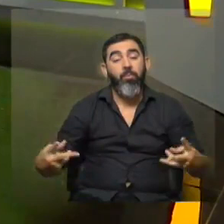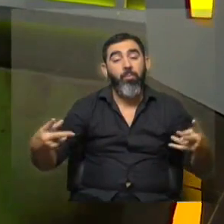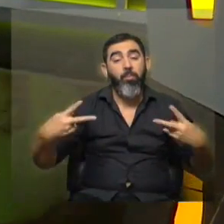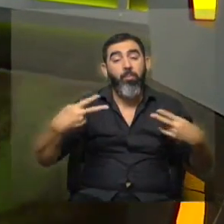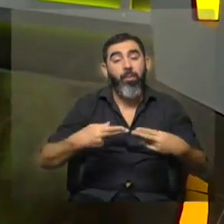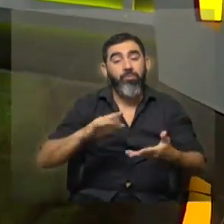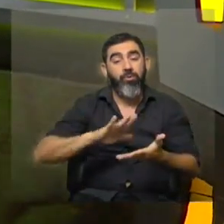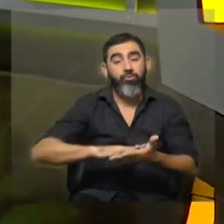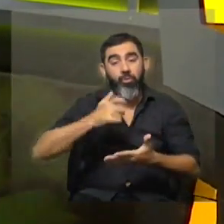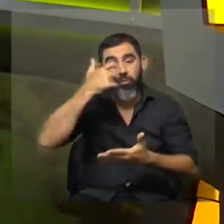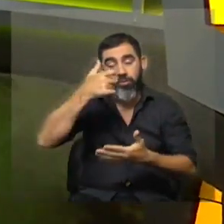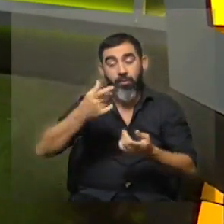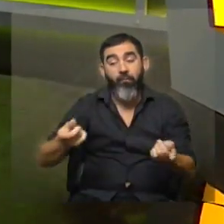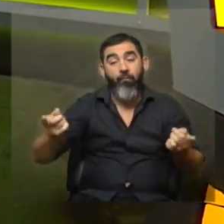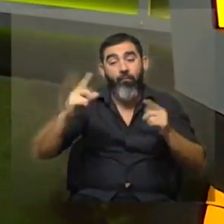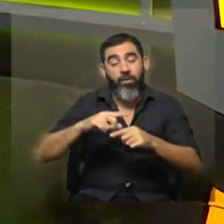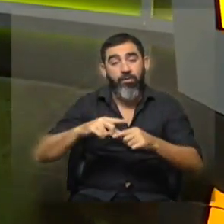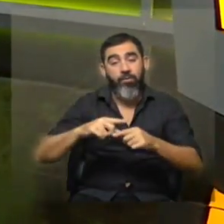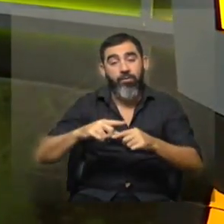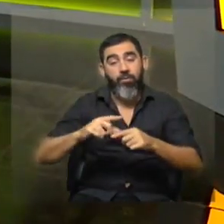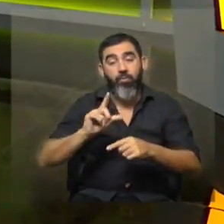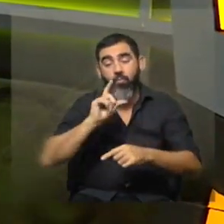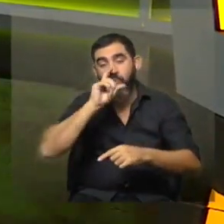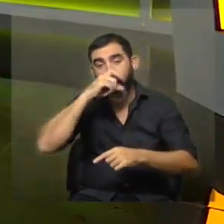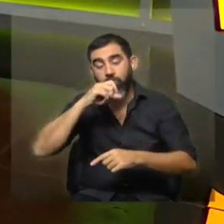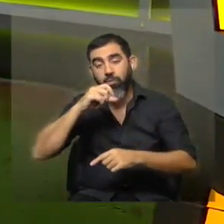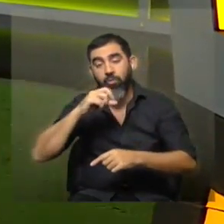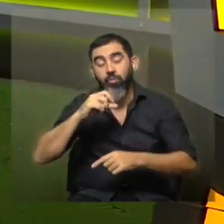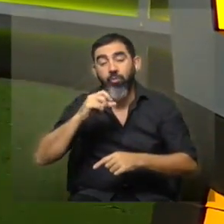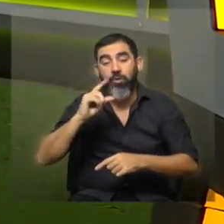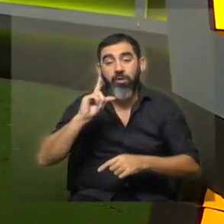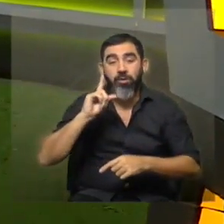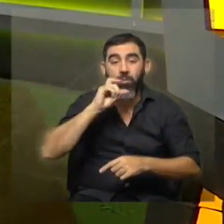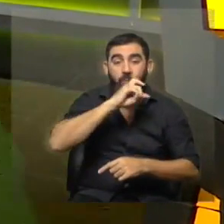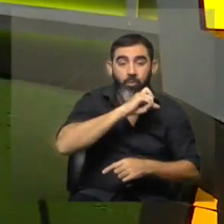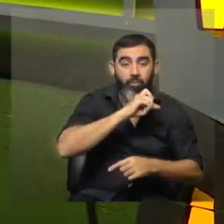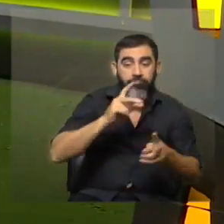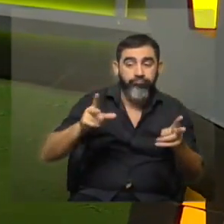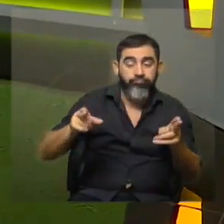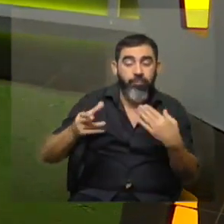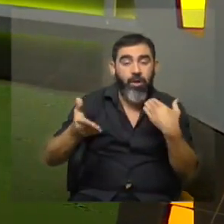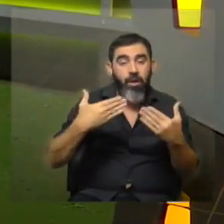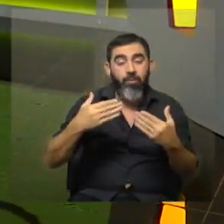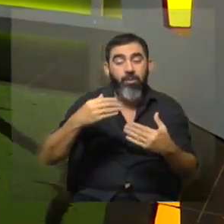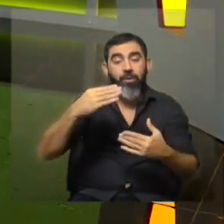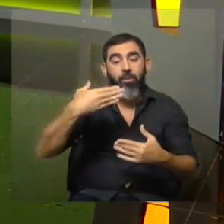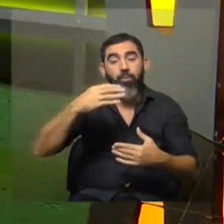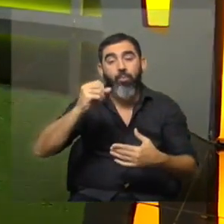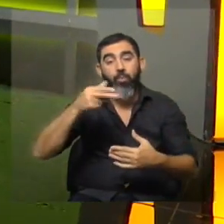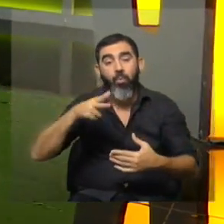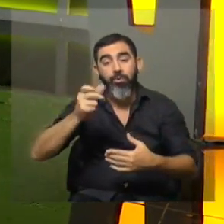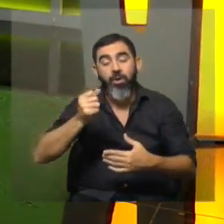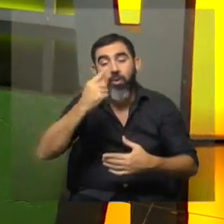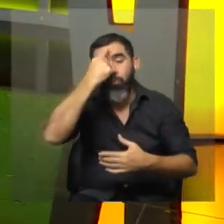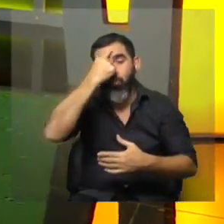en Sobre Ciencia. A la vuelta, entre Montevideo y San Gregorio del Polanco, hablamos de las bochas y del Museo de